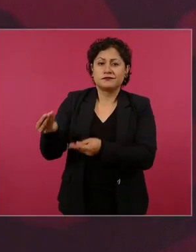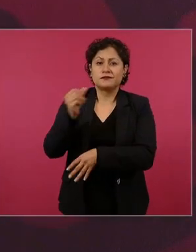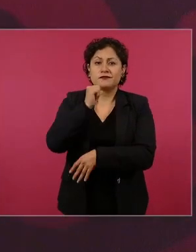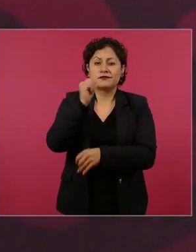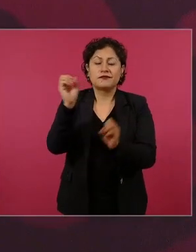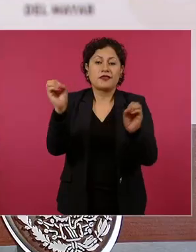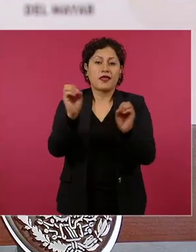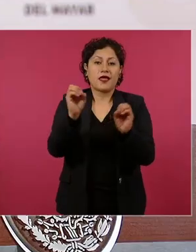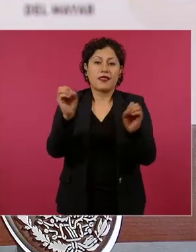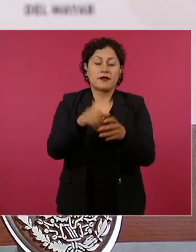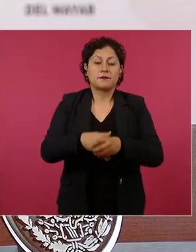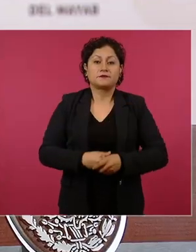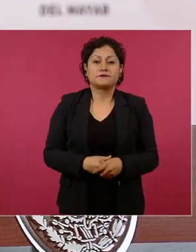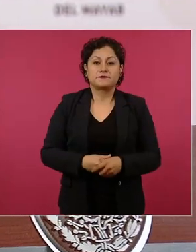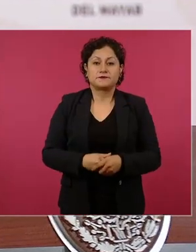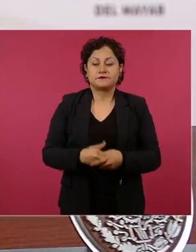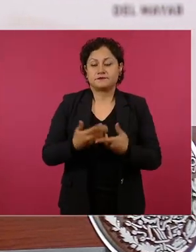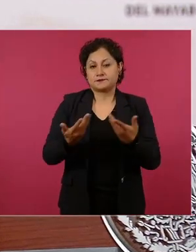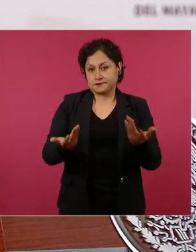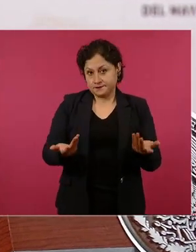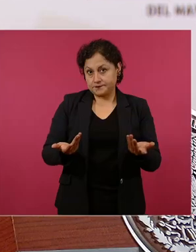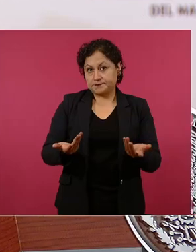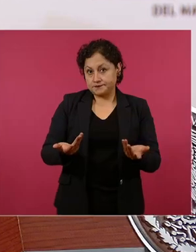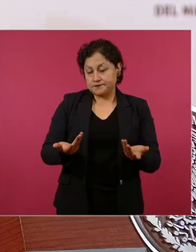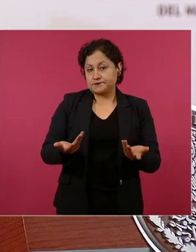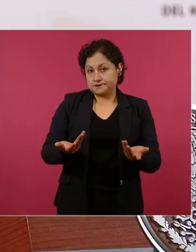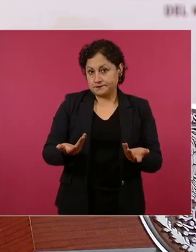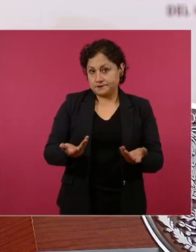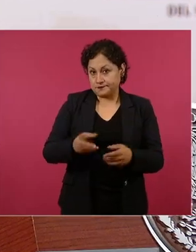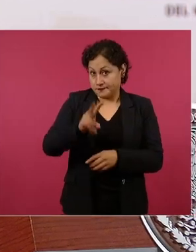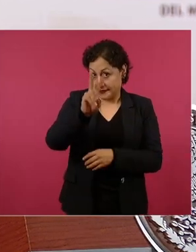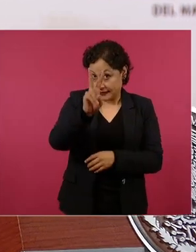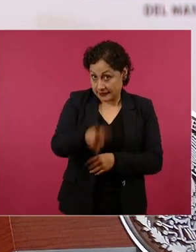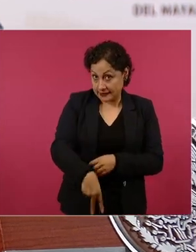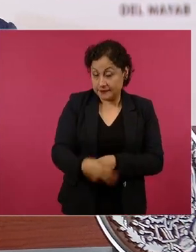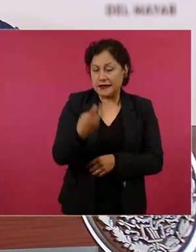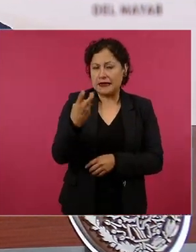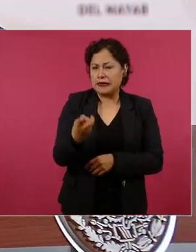Entonces, sí, los ministerios públicos hacen mal